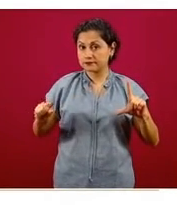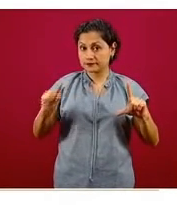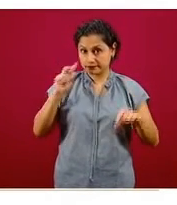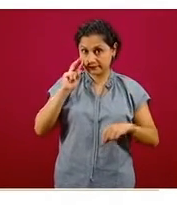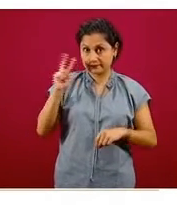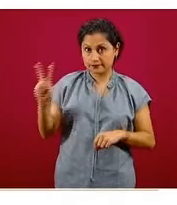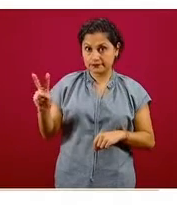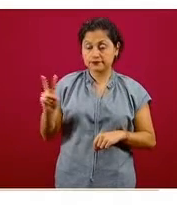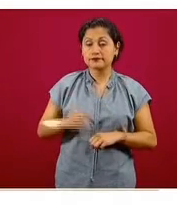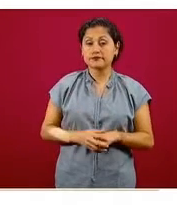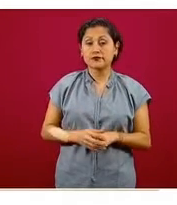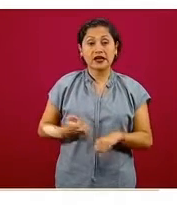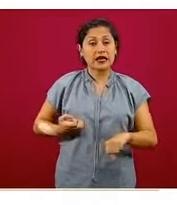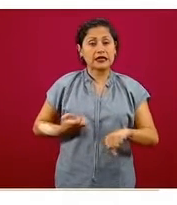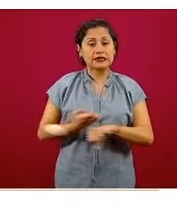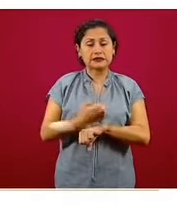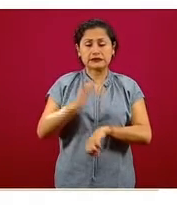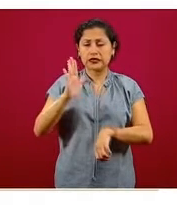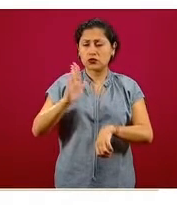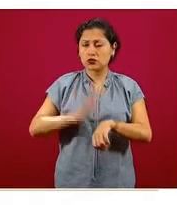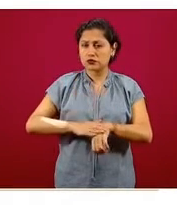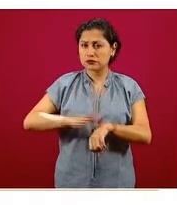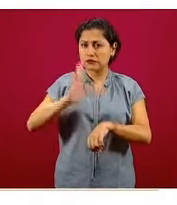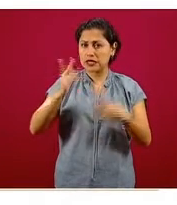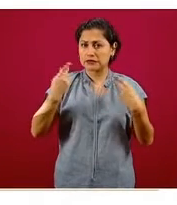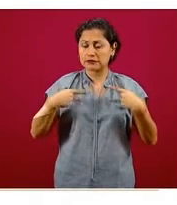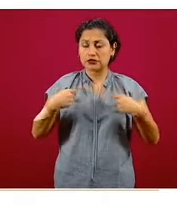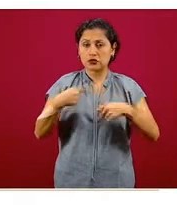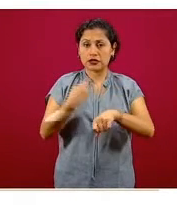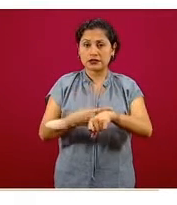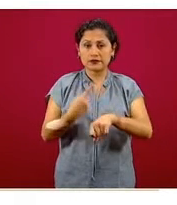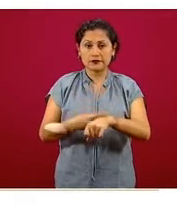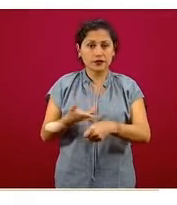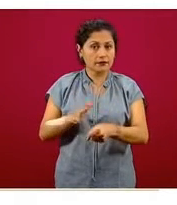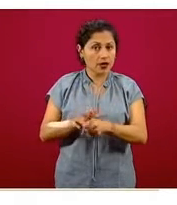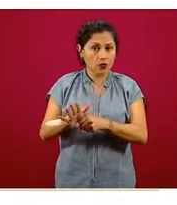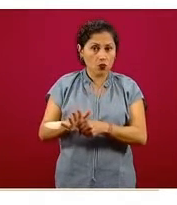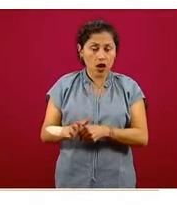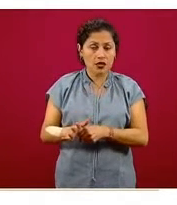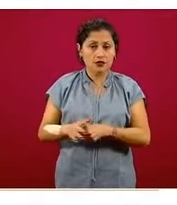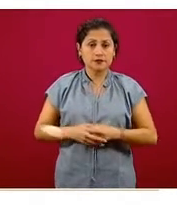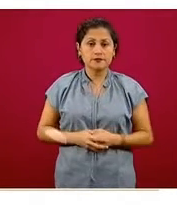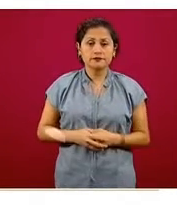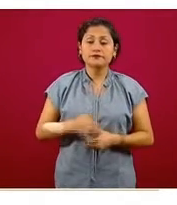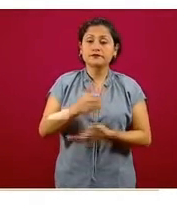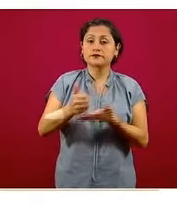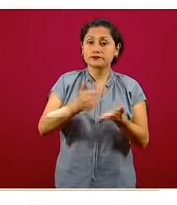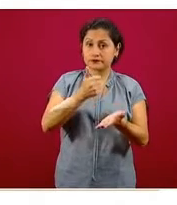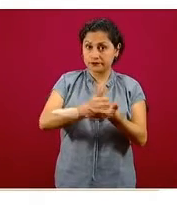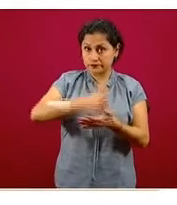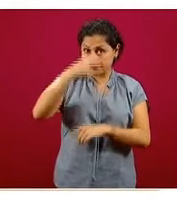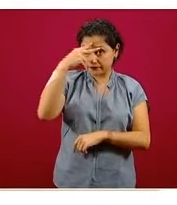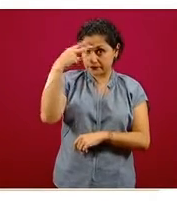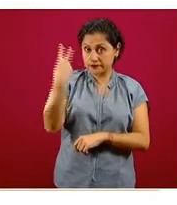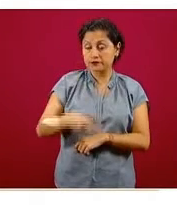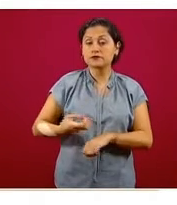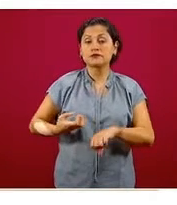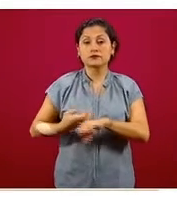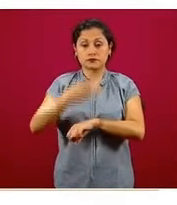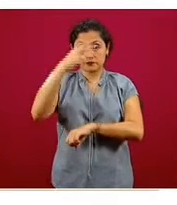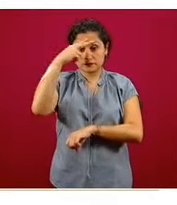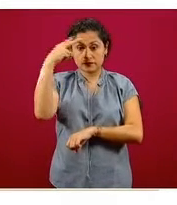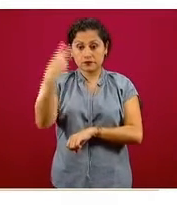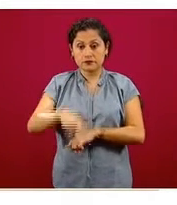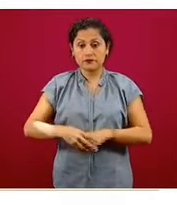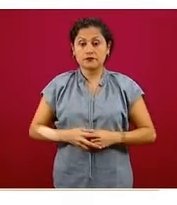ver, 2 son las entidades federativas que acumulan la mayor carga de casos confirmados, Ciudad de México y México. Recordemos